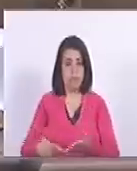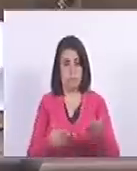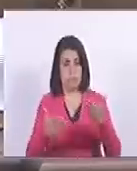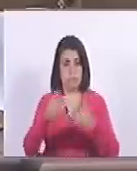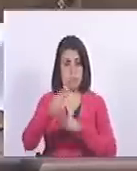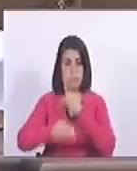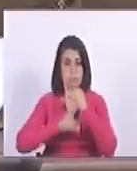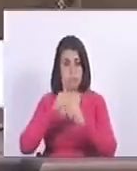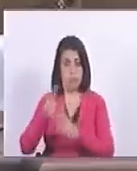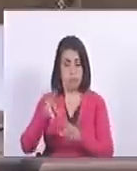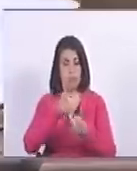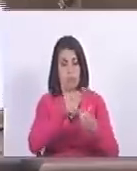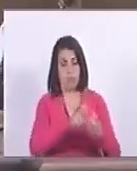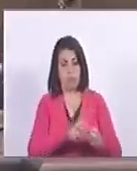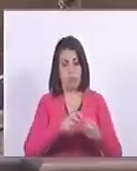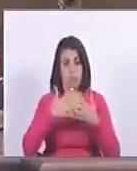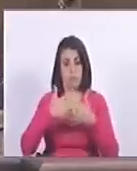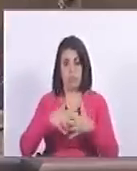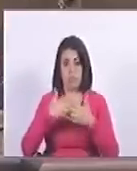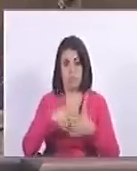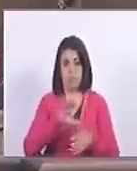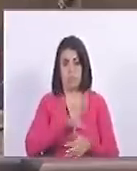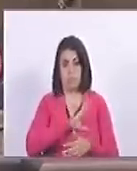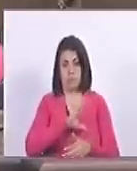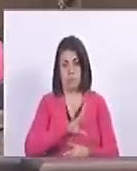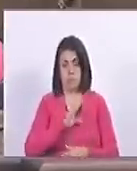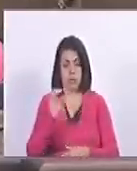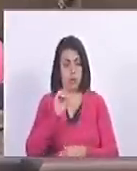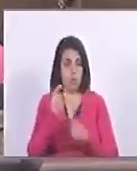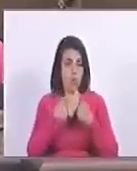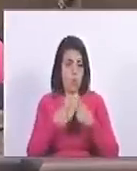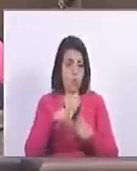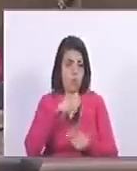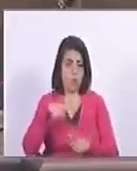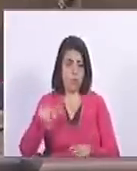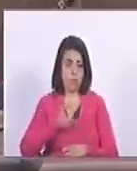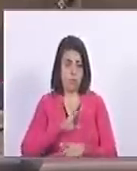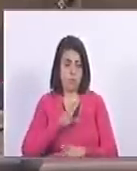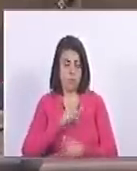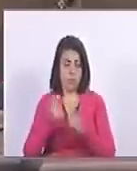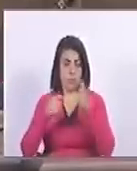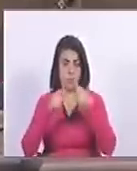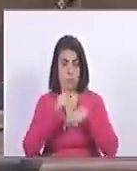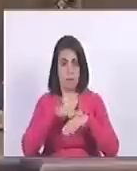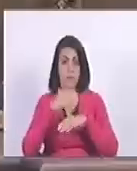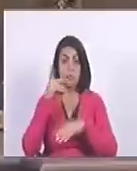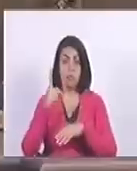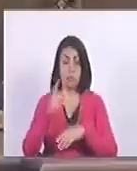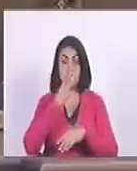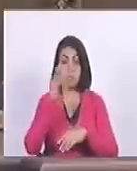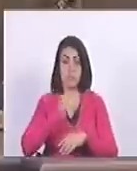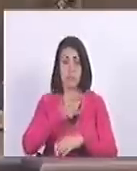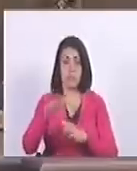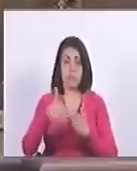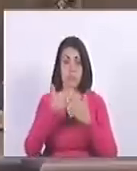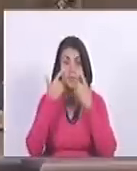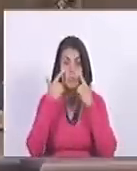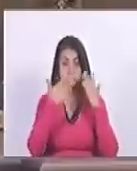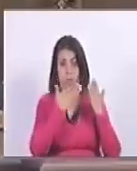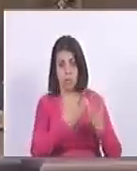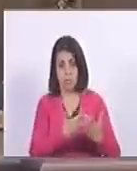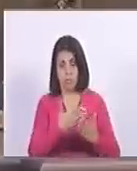la gestión de cobranzas o empresas particulares o terceros a títulos onerosos, deberán garantizar que